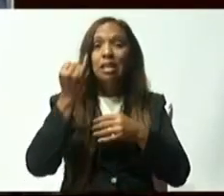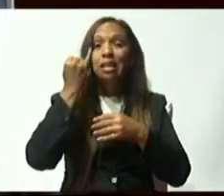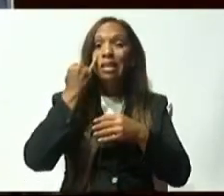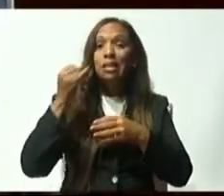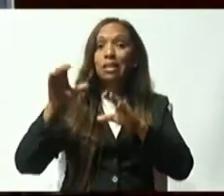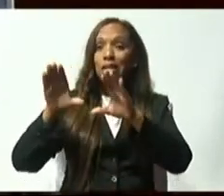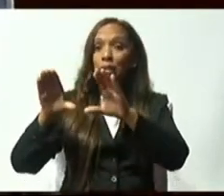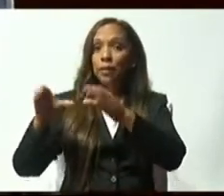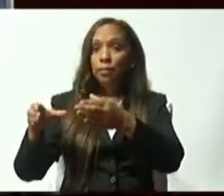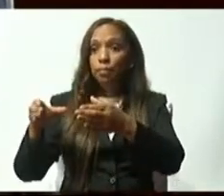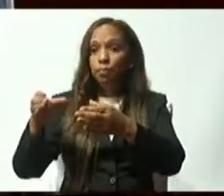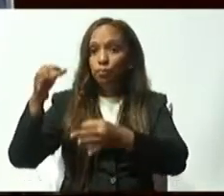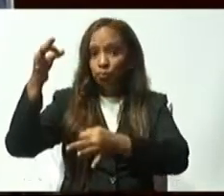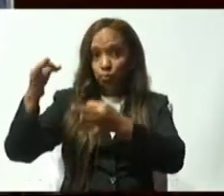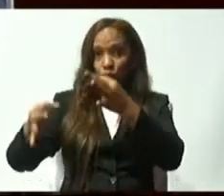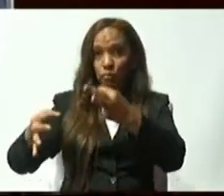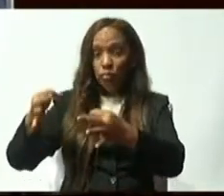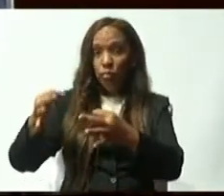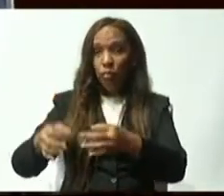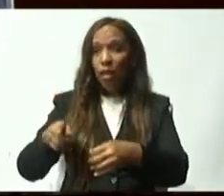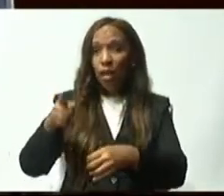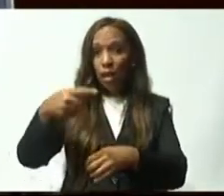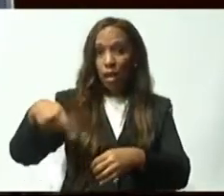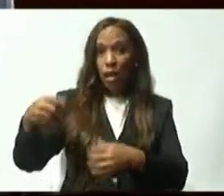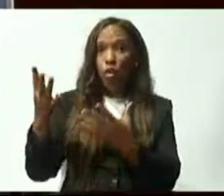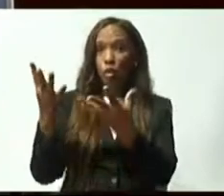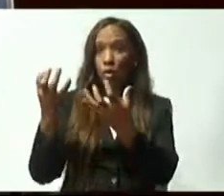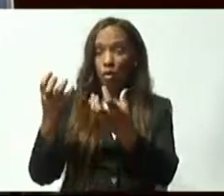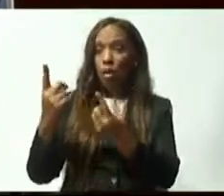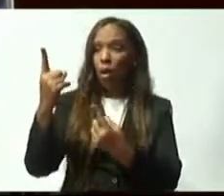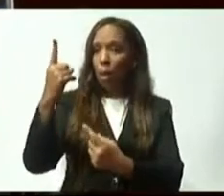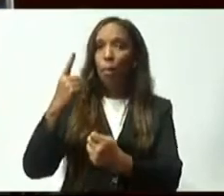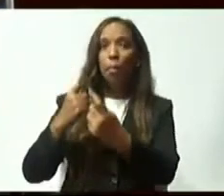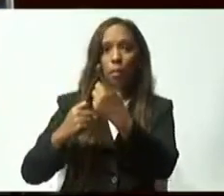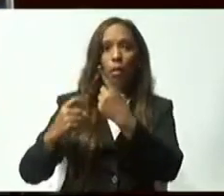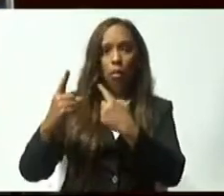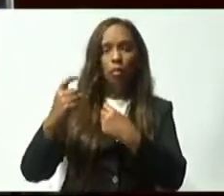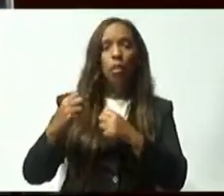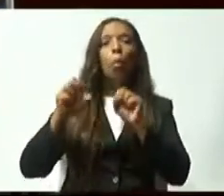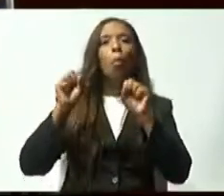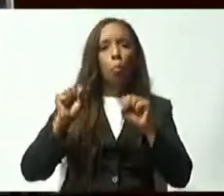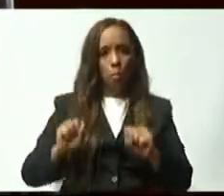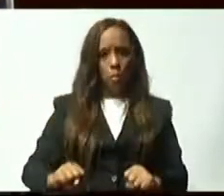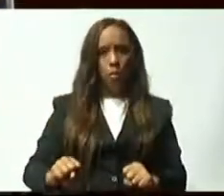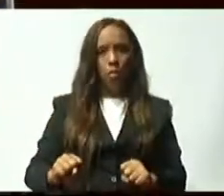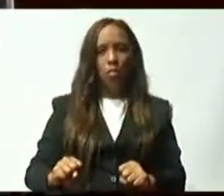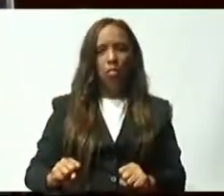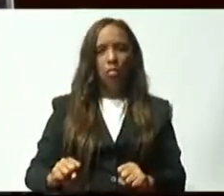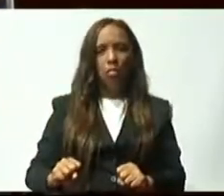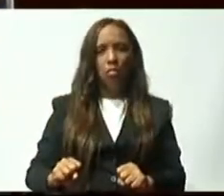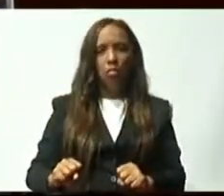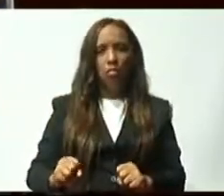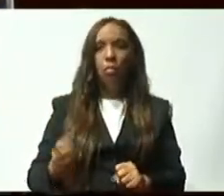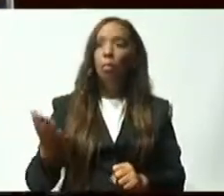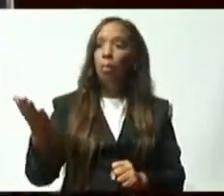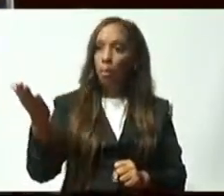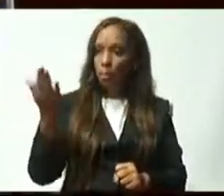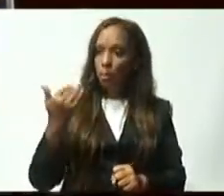investigue en cuanto a los hechos que se nos imputan en los medios de